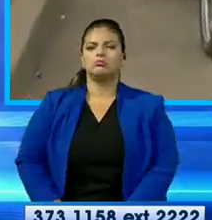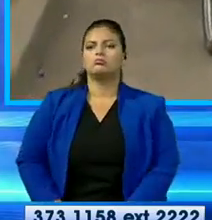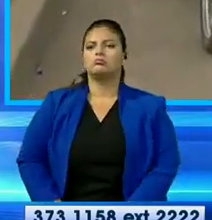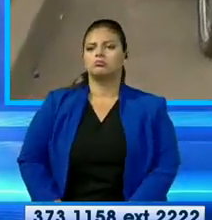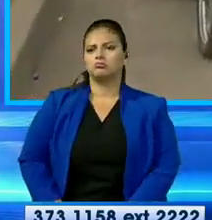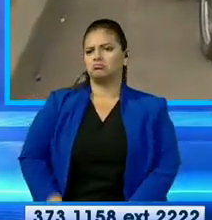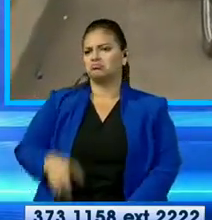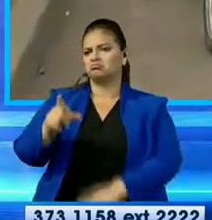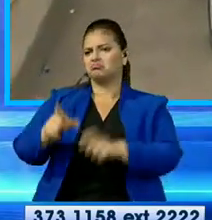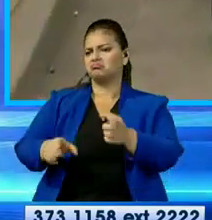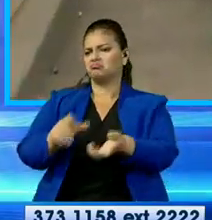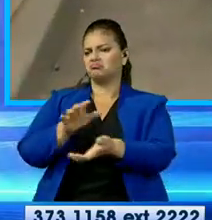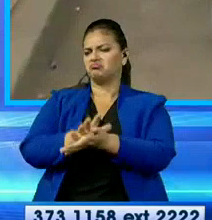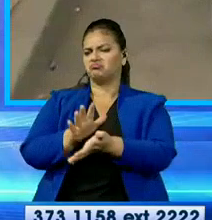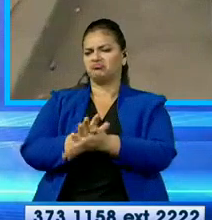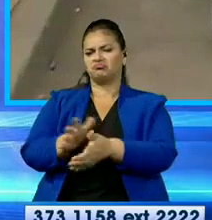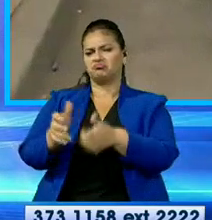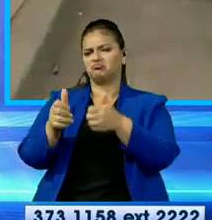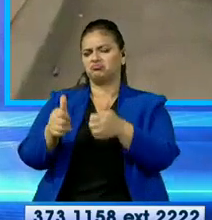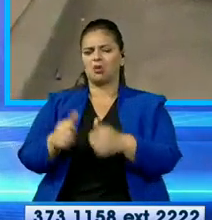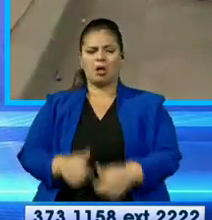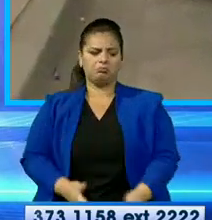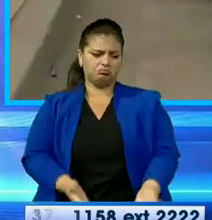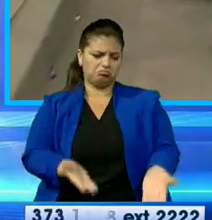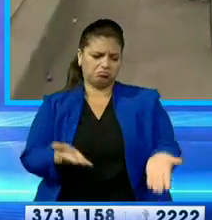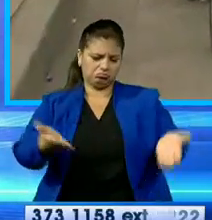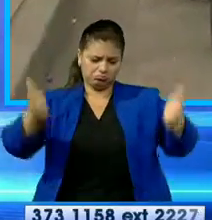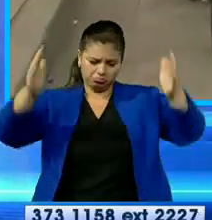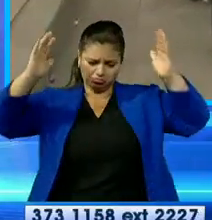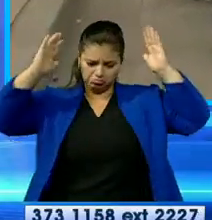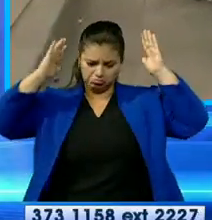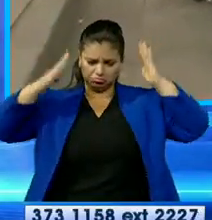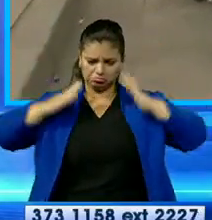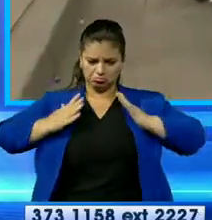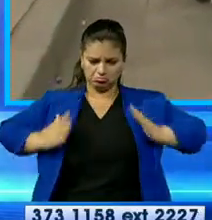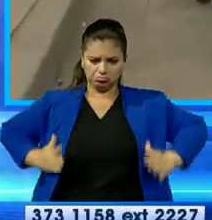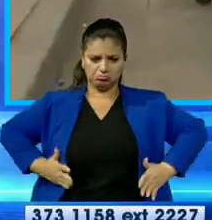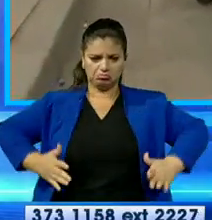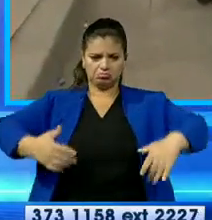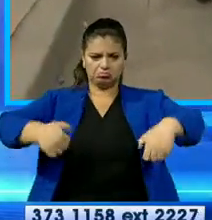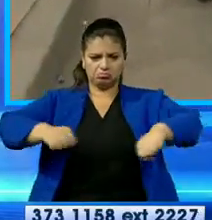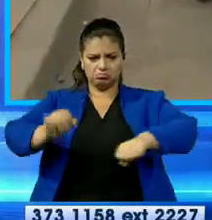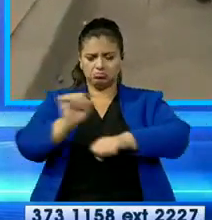buscando cómo robar o cómo hacer algo inadecuado. El resto, pues, no.